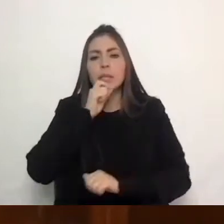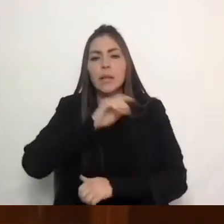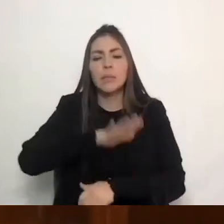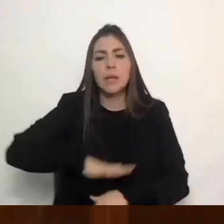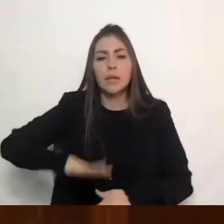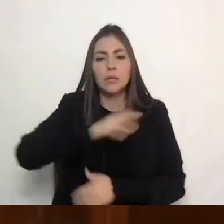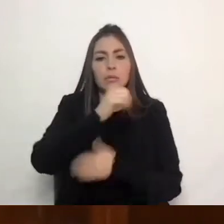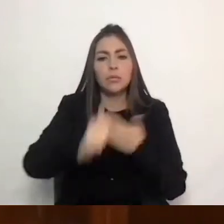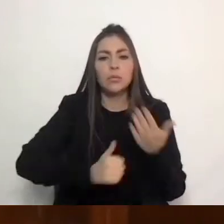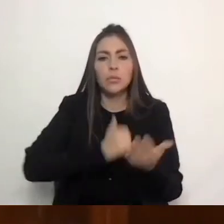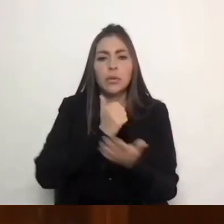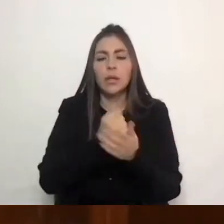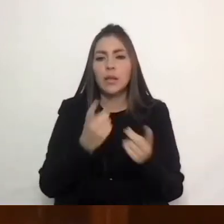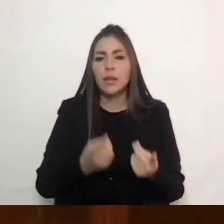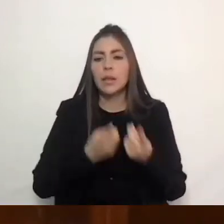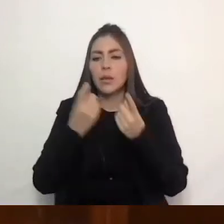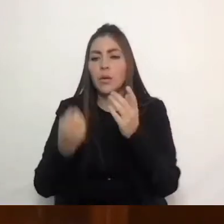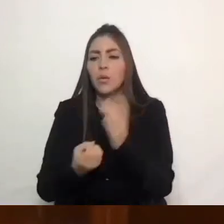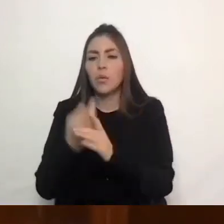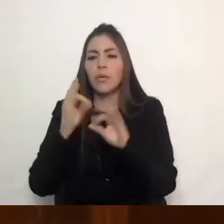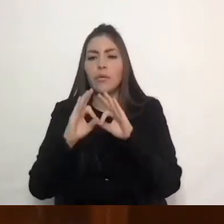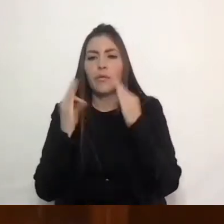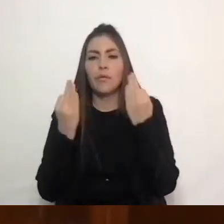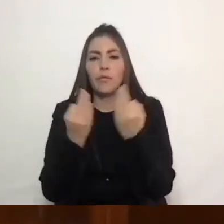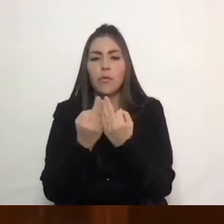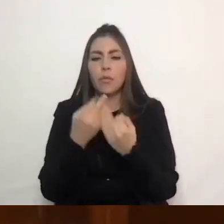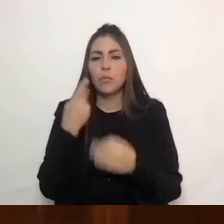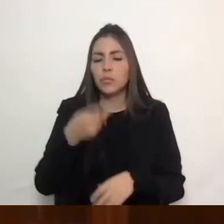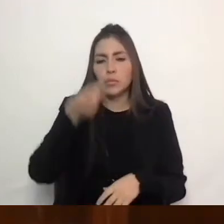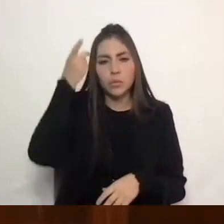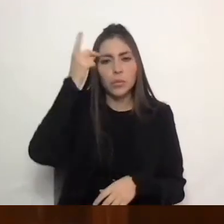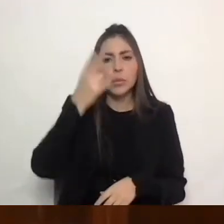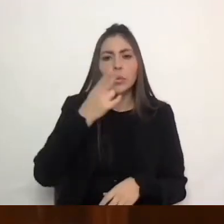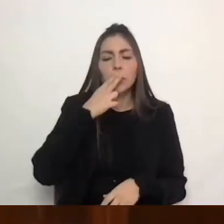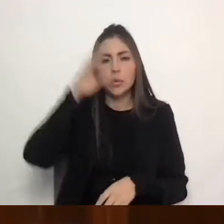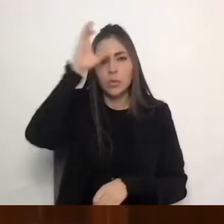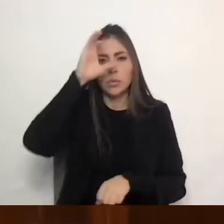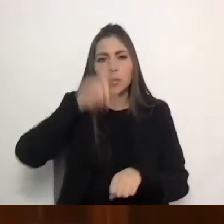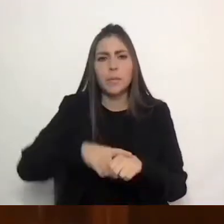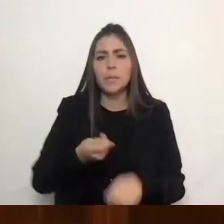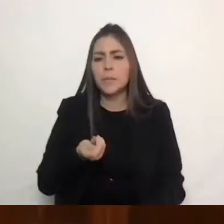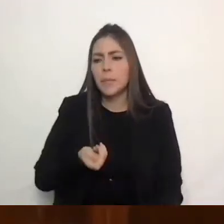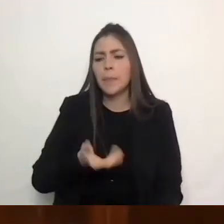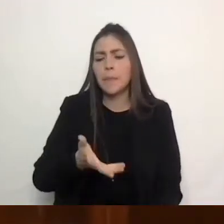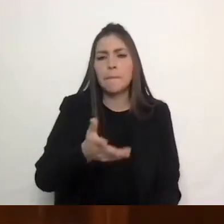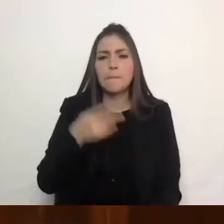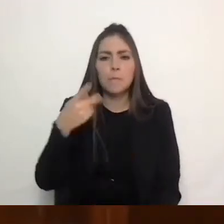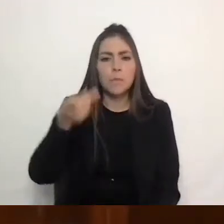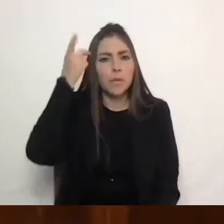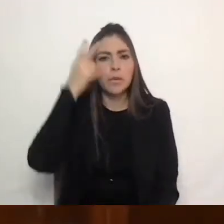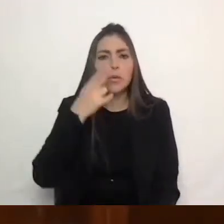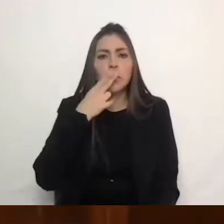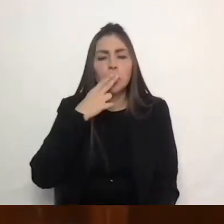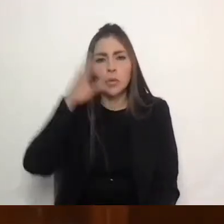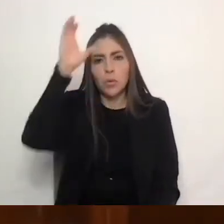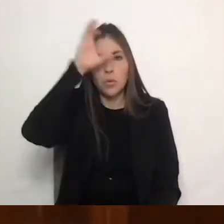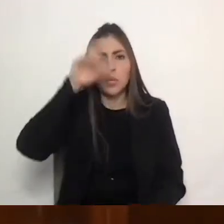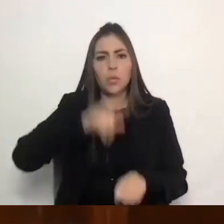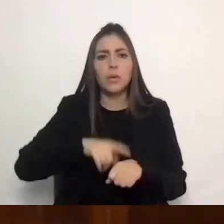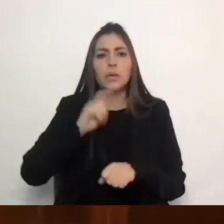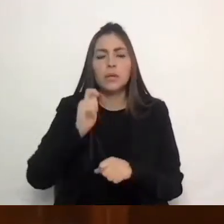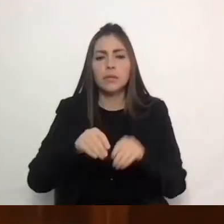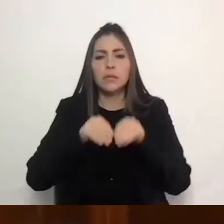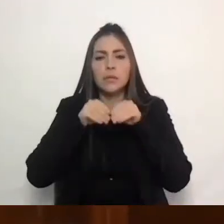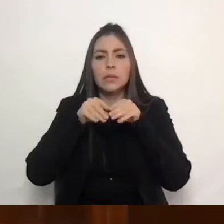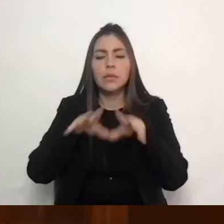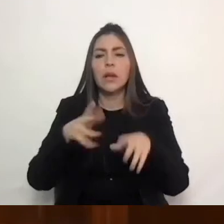al patrimonio cultural intangible. Se considera patrimonio cultural intangible que se expresa y recrea en